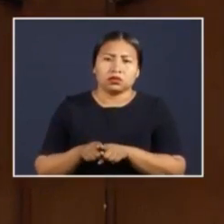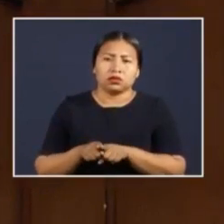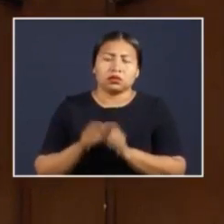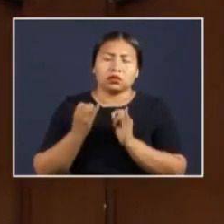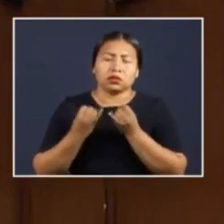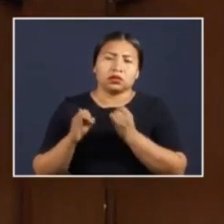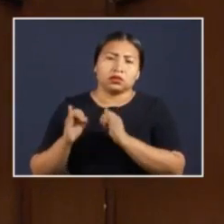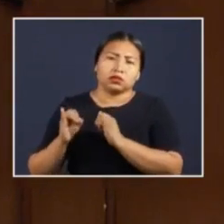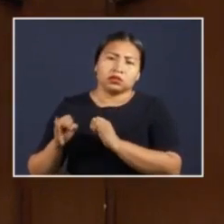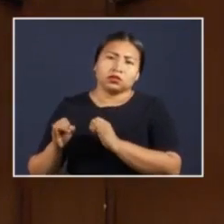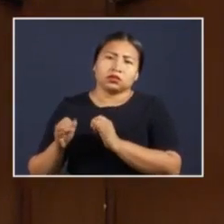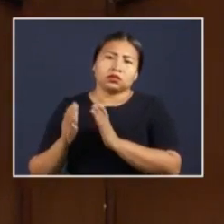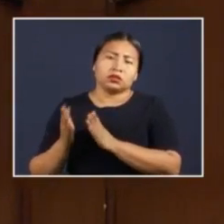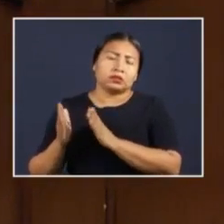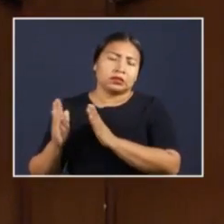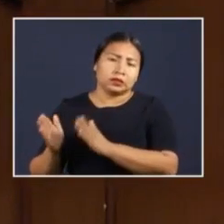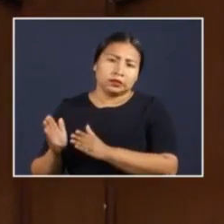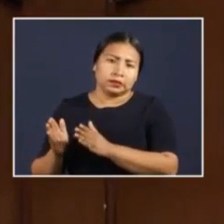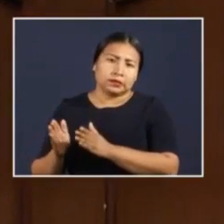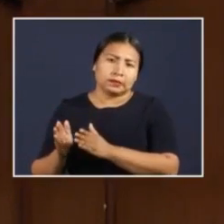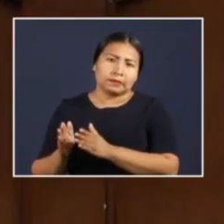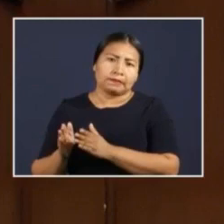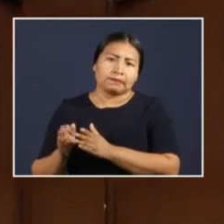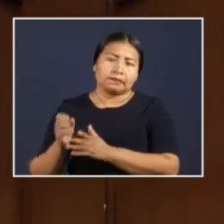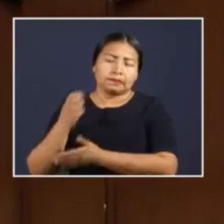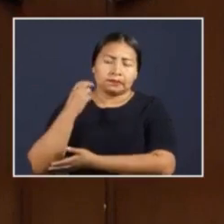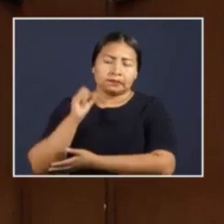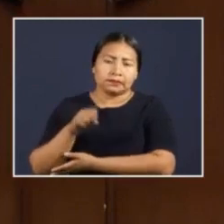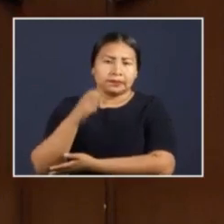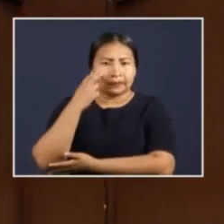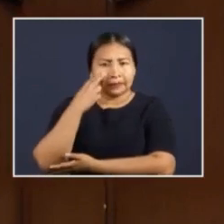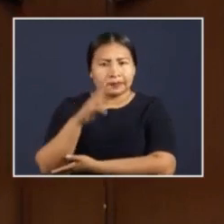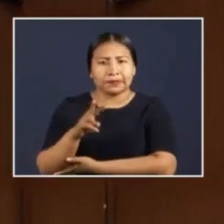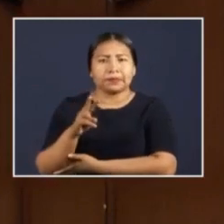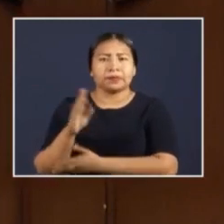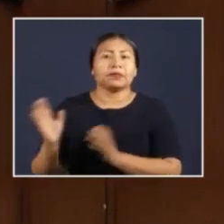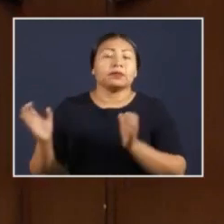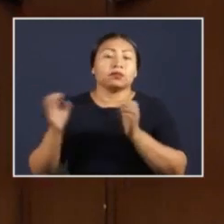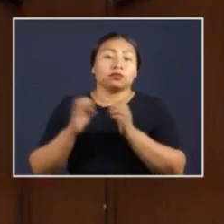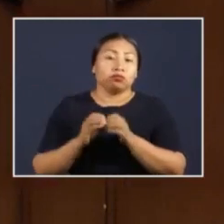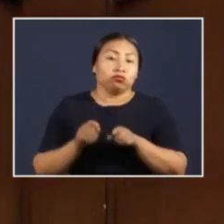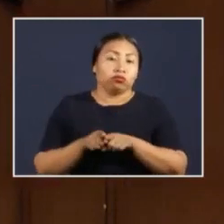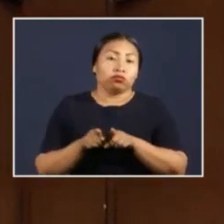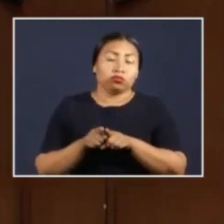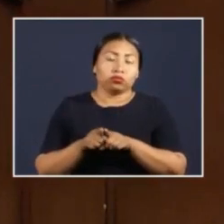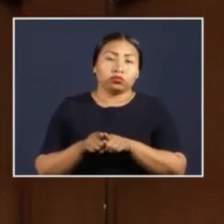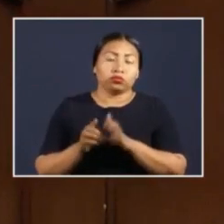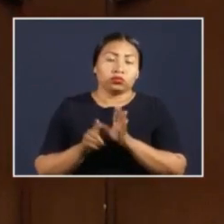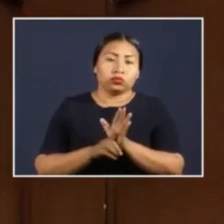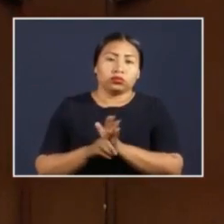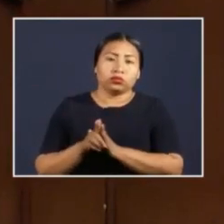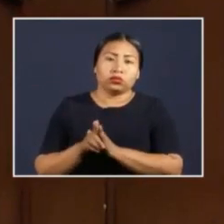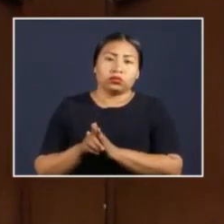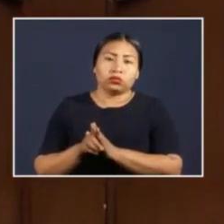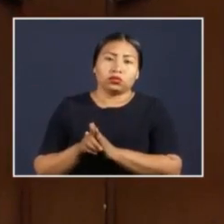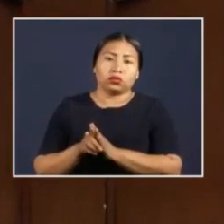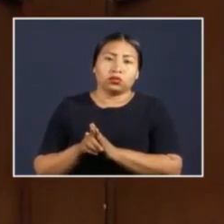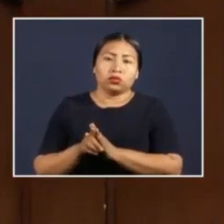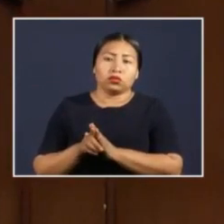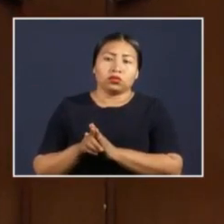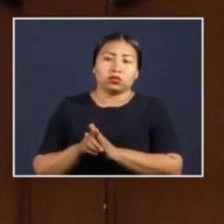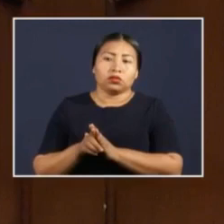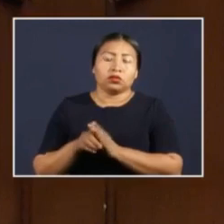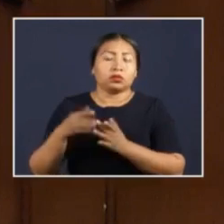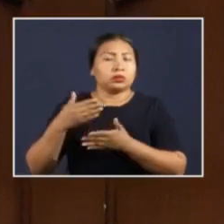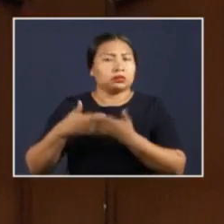planificación que vea en conjunto el desarrollo de infraestructura estatal